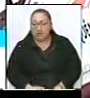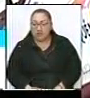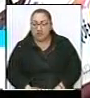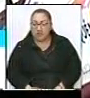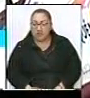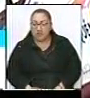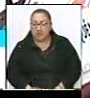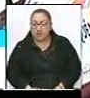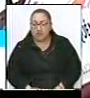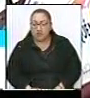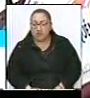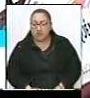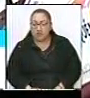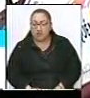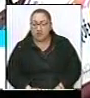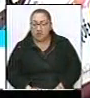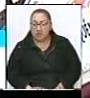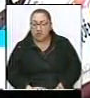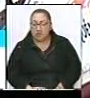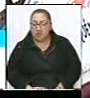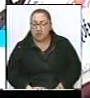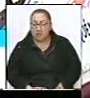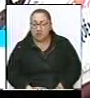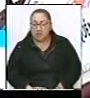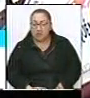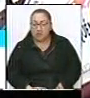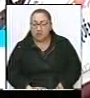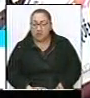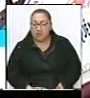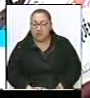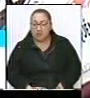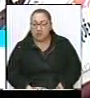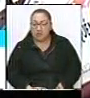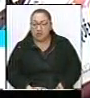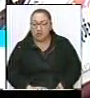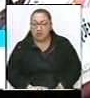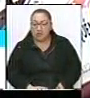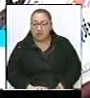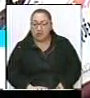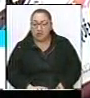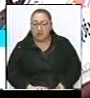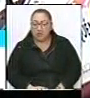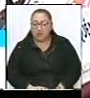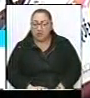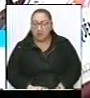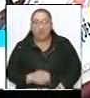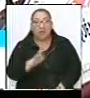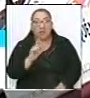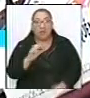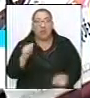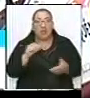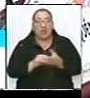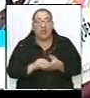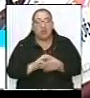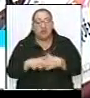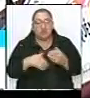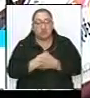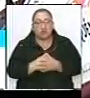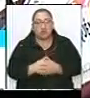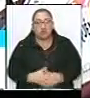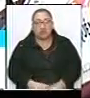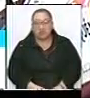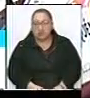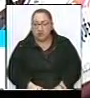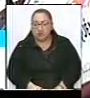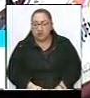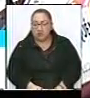es por mayoría absoluta y el veto lo hace el Senado. ¿Por qué? Porque ahí tenemos una monarquía parlamentaria.